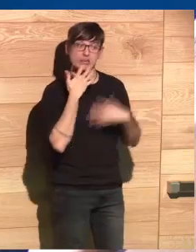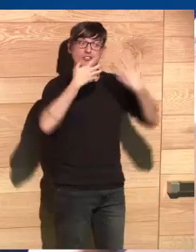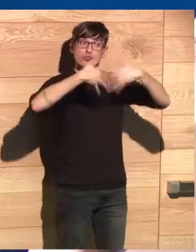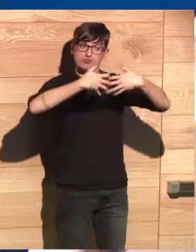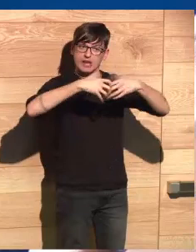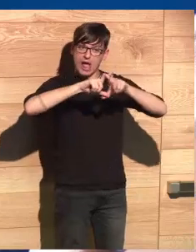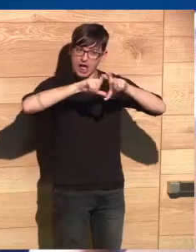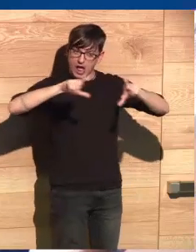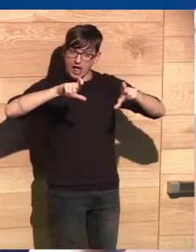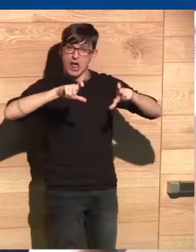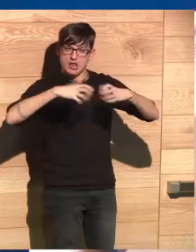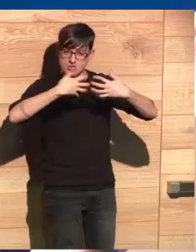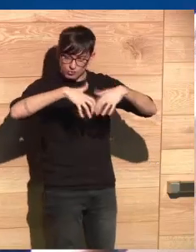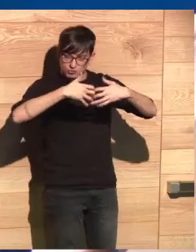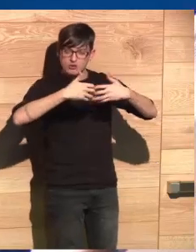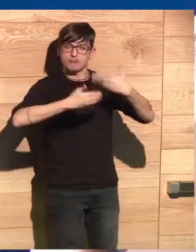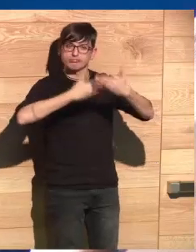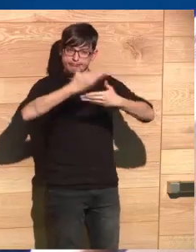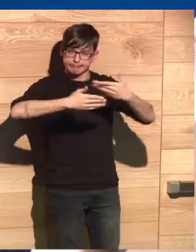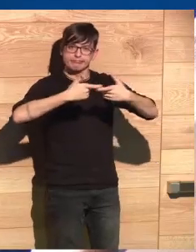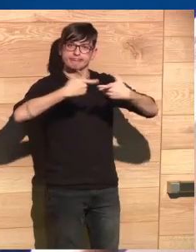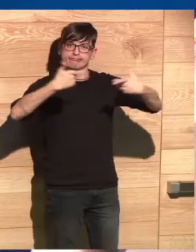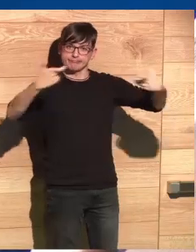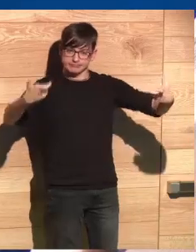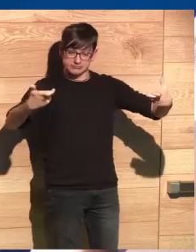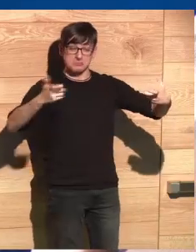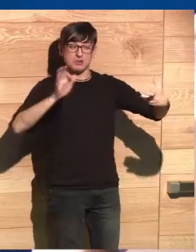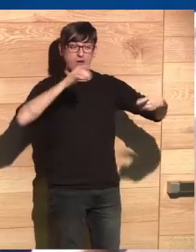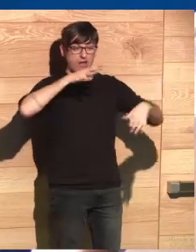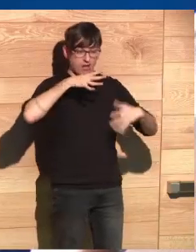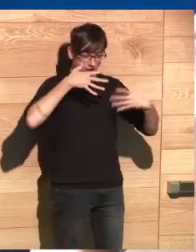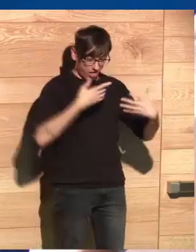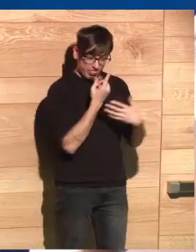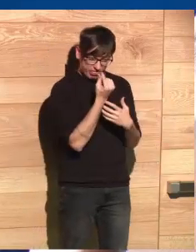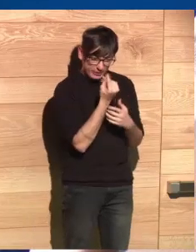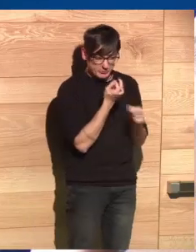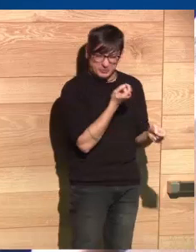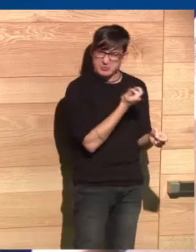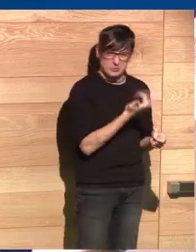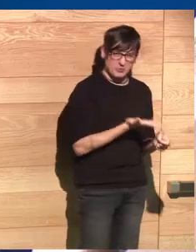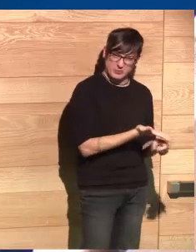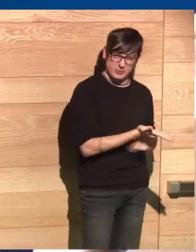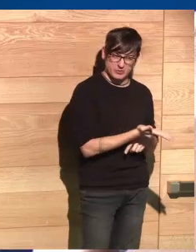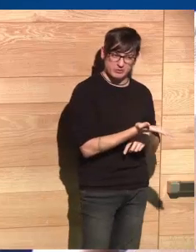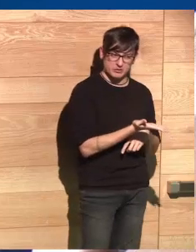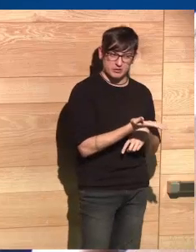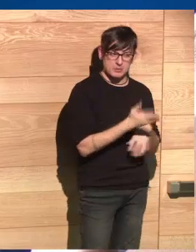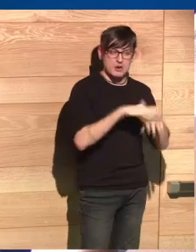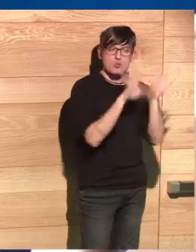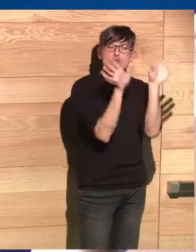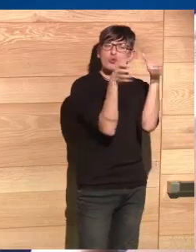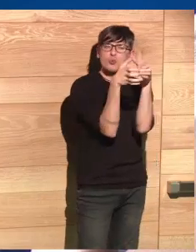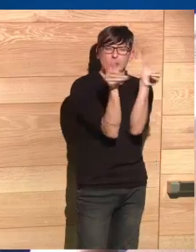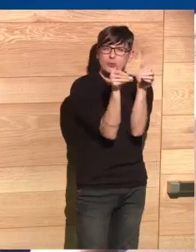la industria del juego profesional va a crecer. Hoy por hoy hay muy poco dinero concentrado en una élite de